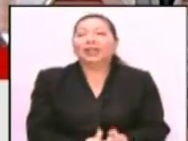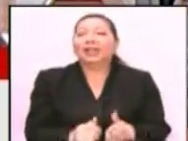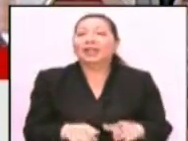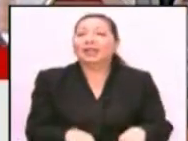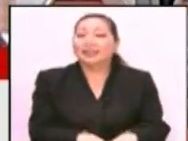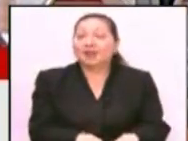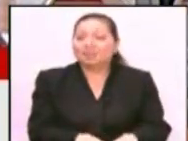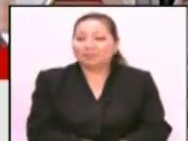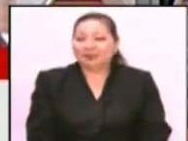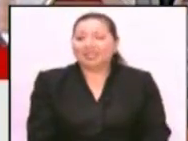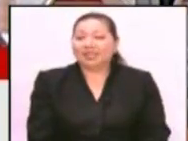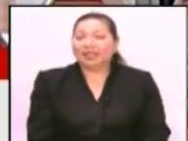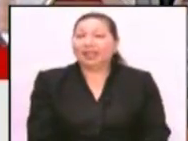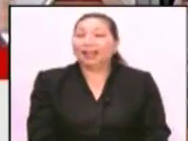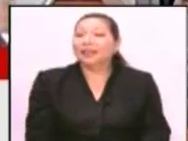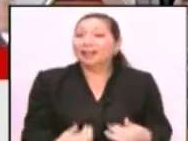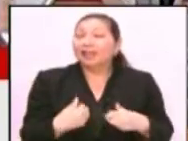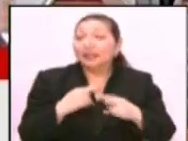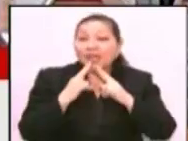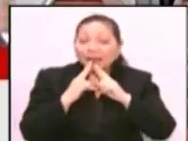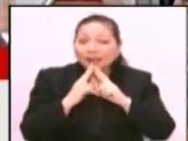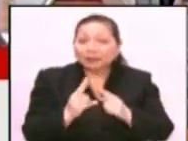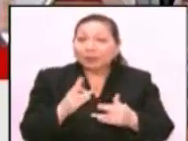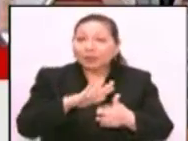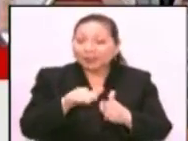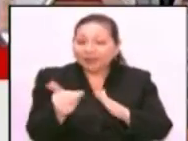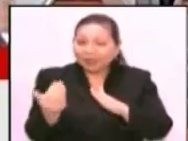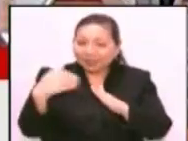también tiene que responder entre los penales.